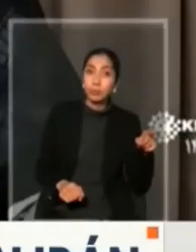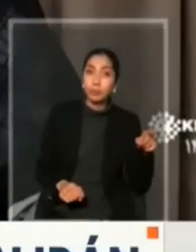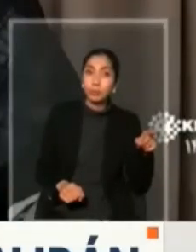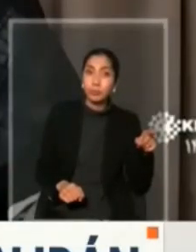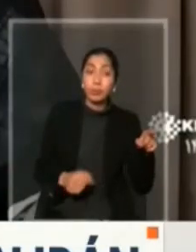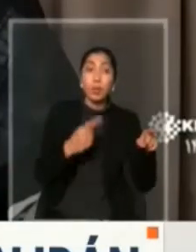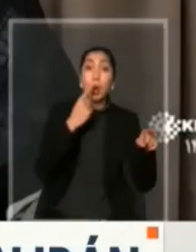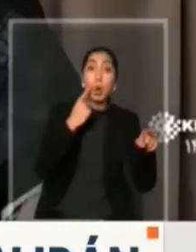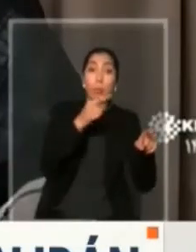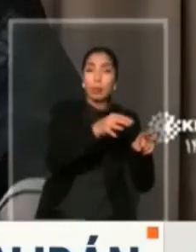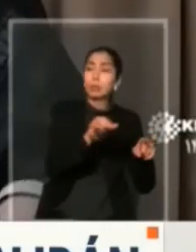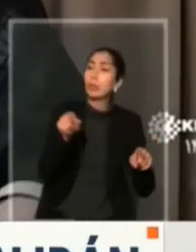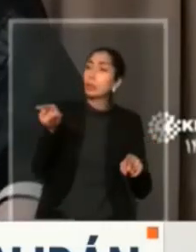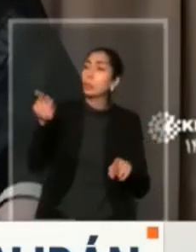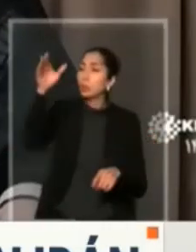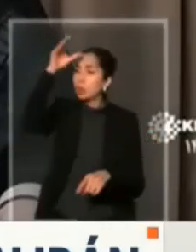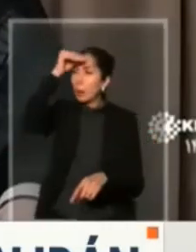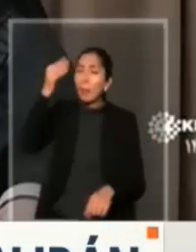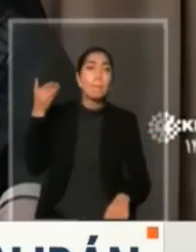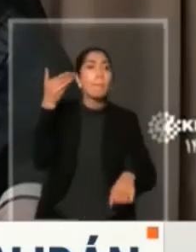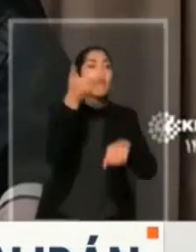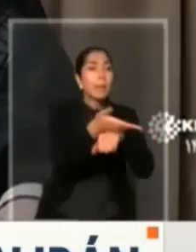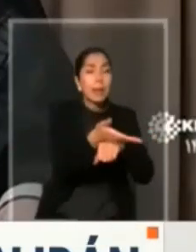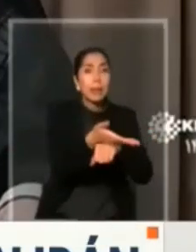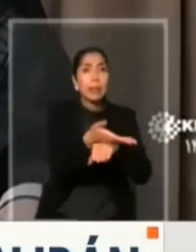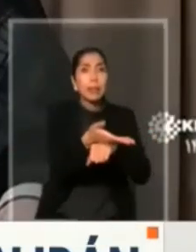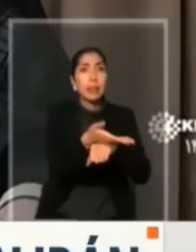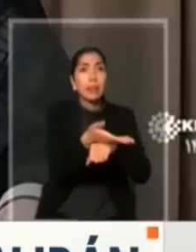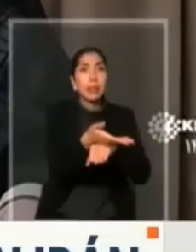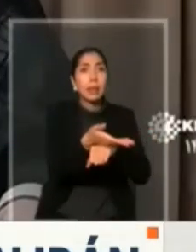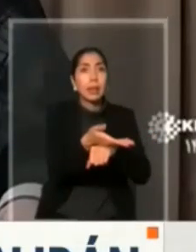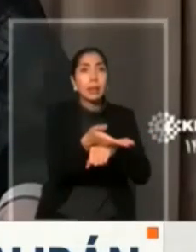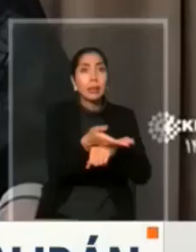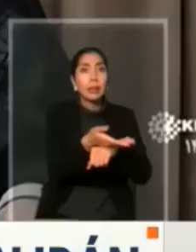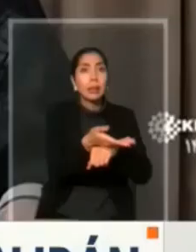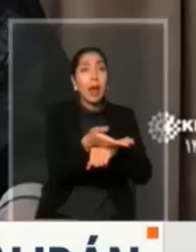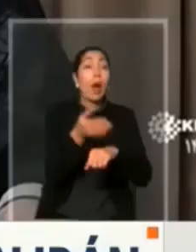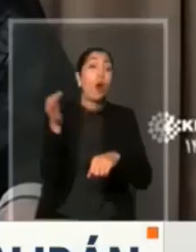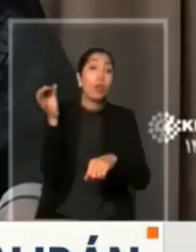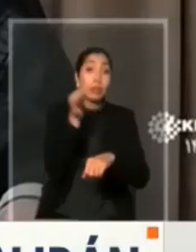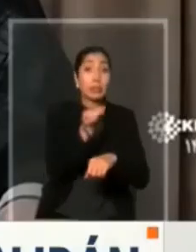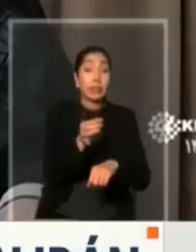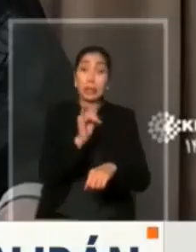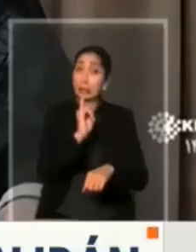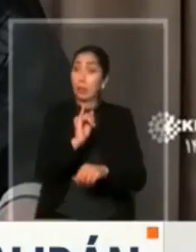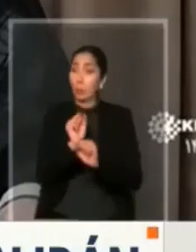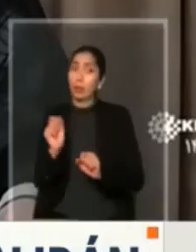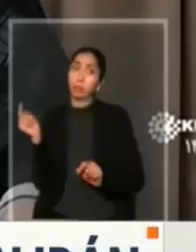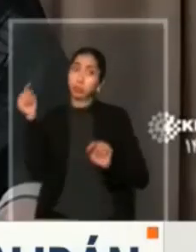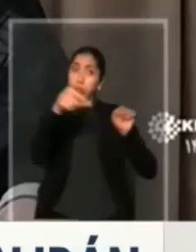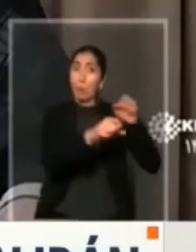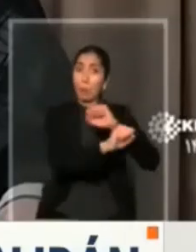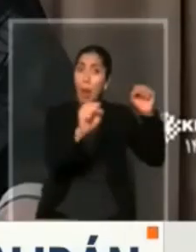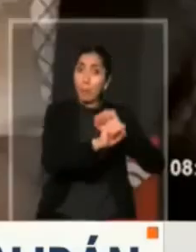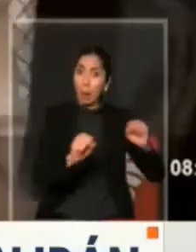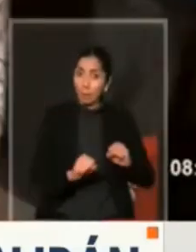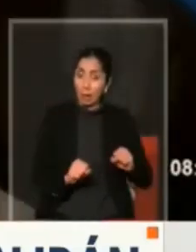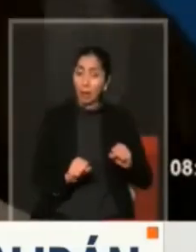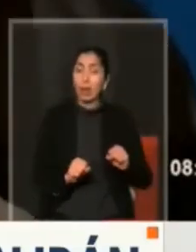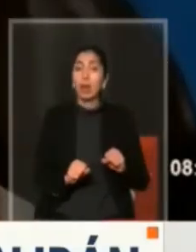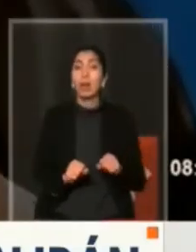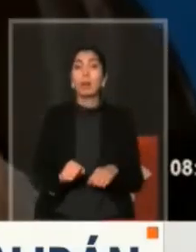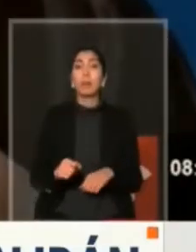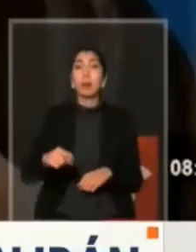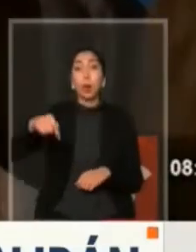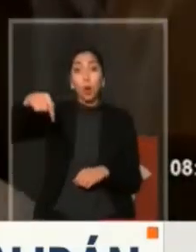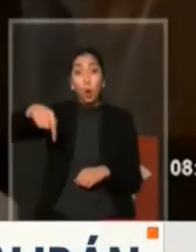como antecedentes la formación de la identidad que hoy forma parte de la República Islámica a través de